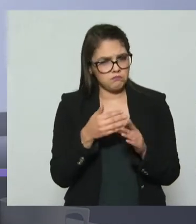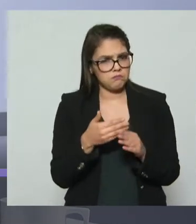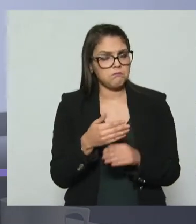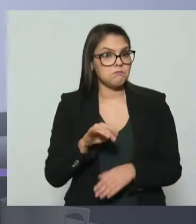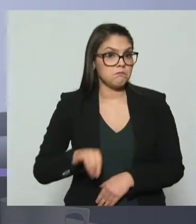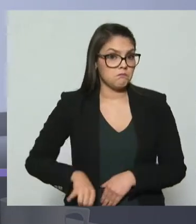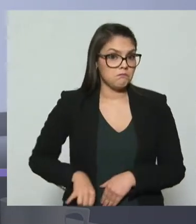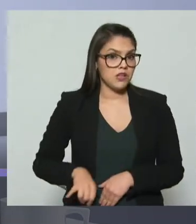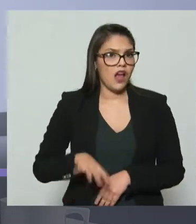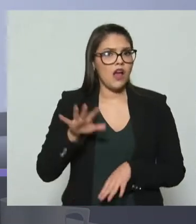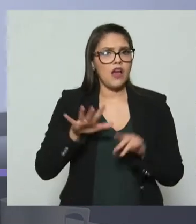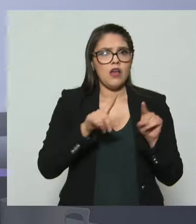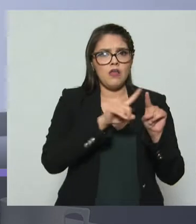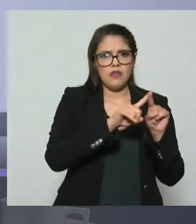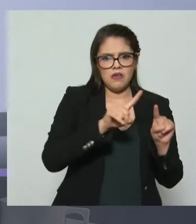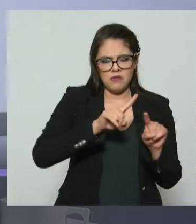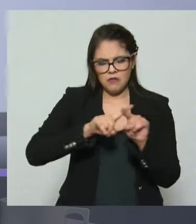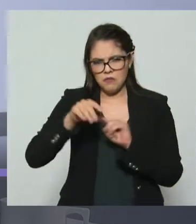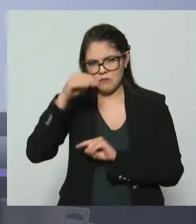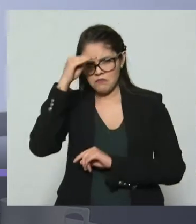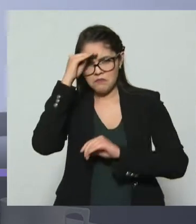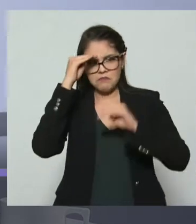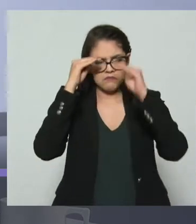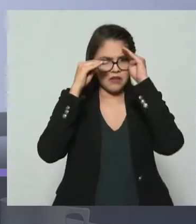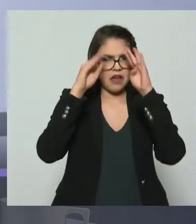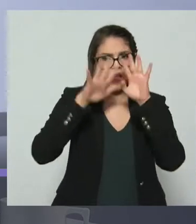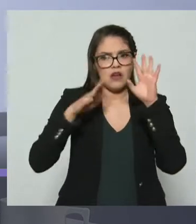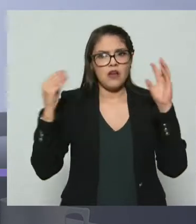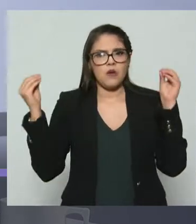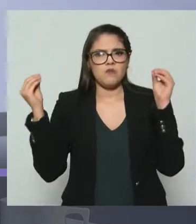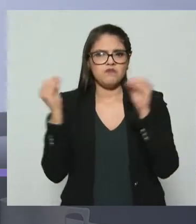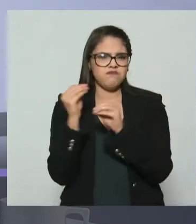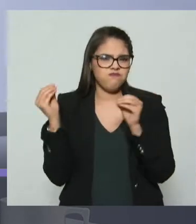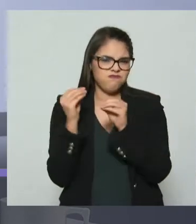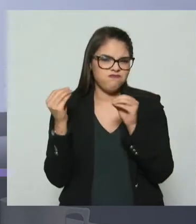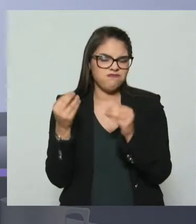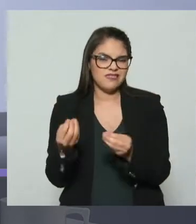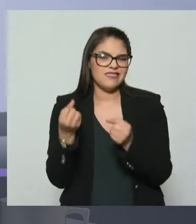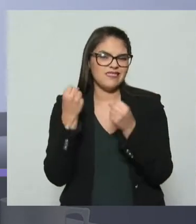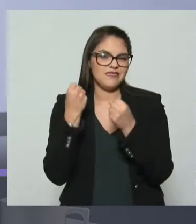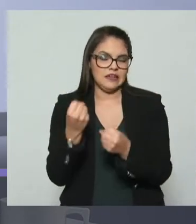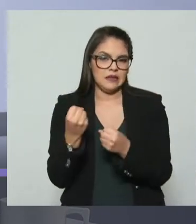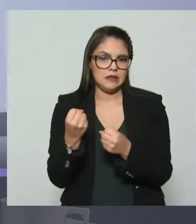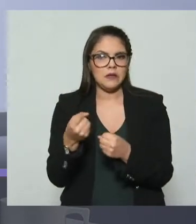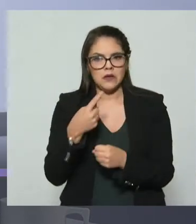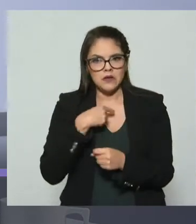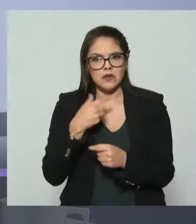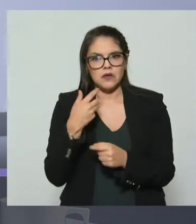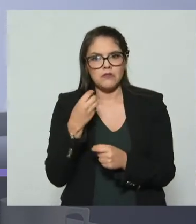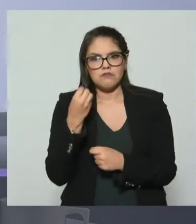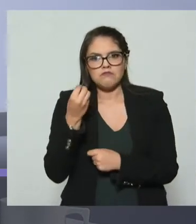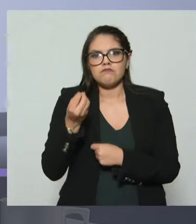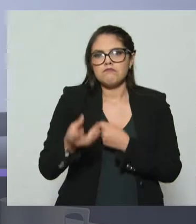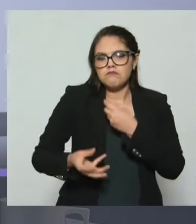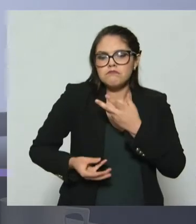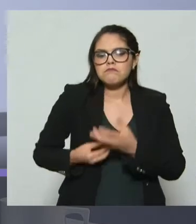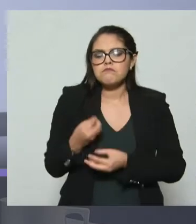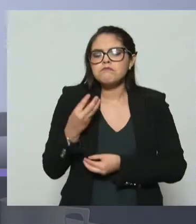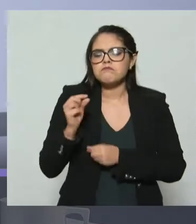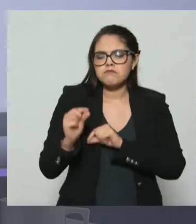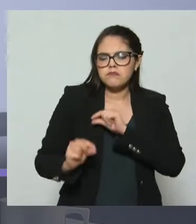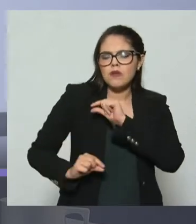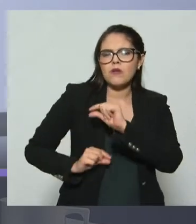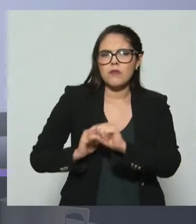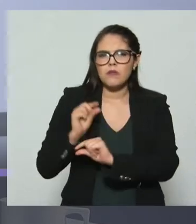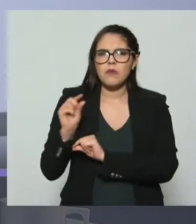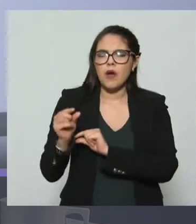de las diferencias y que hemos dado unos debates muy intensos en tribuna, hemos construido, como te lo he comentado,